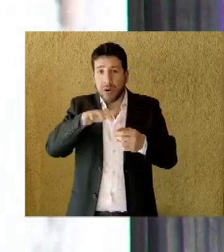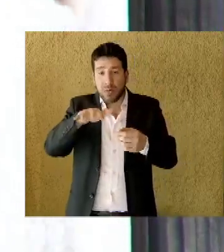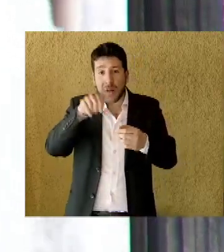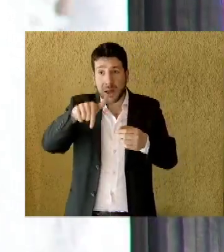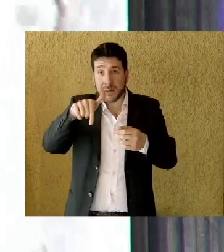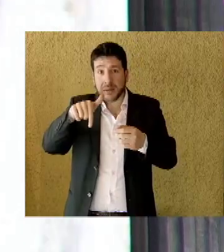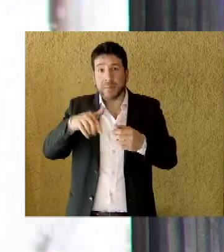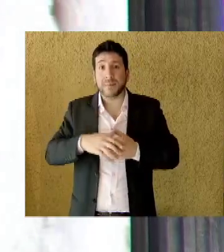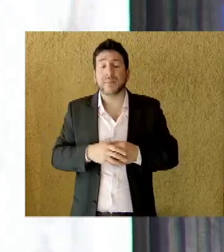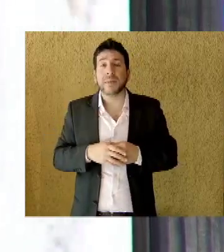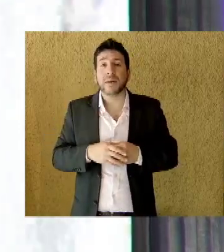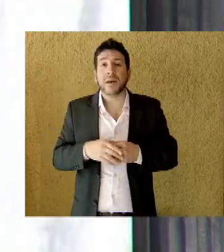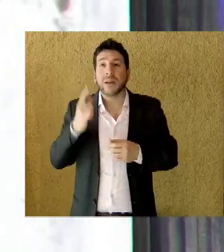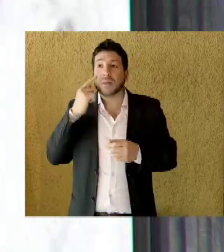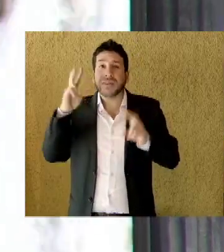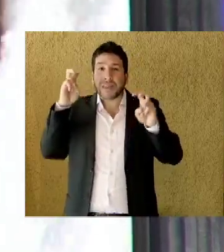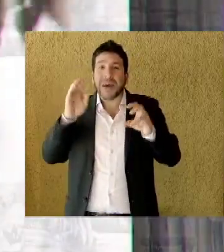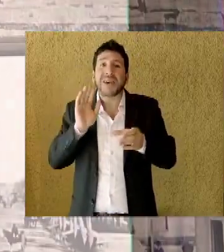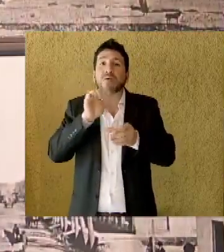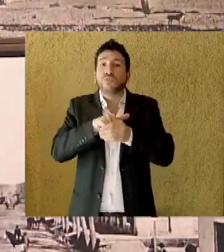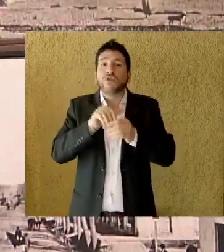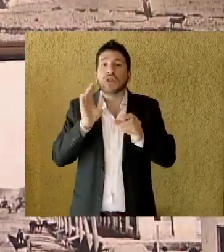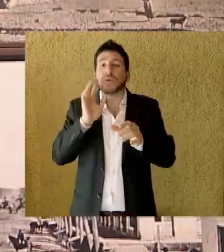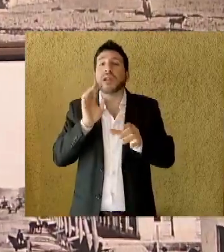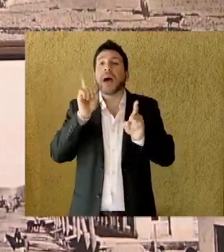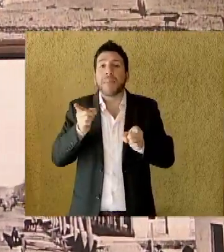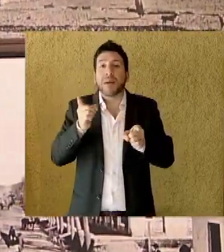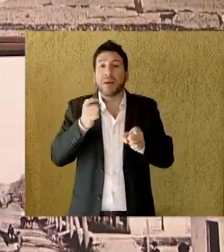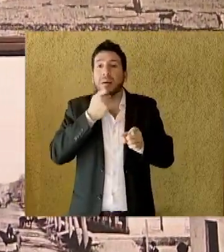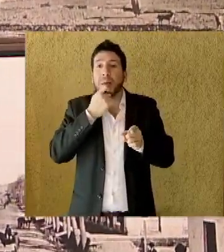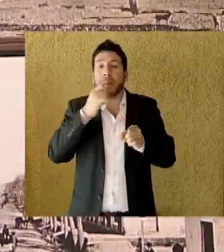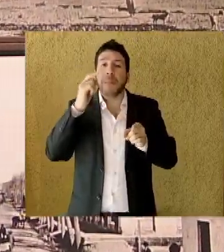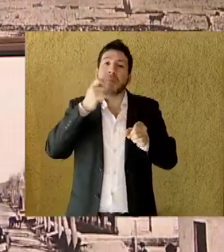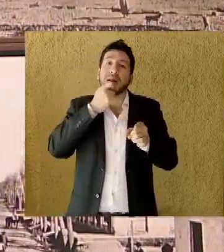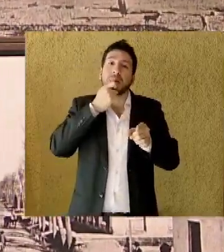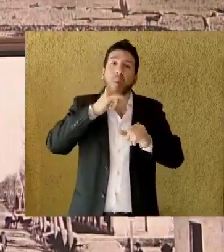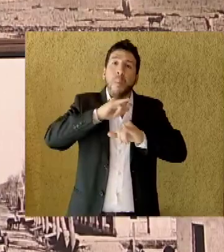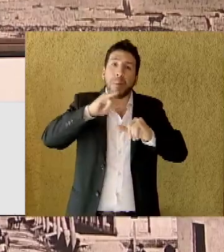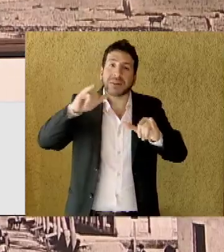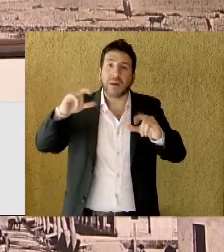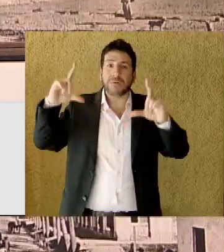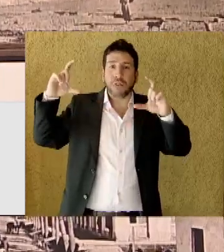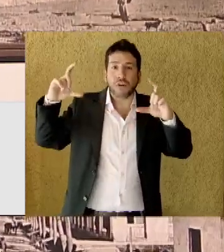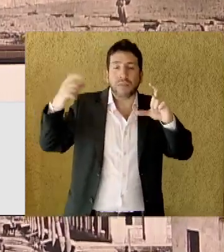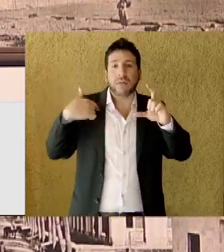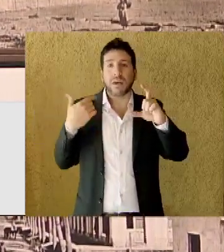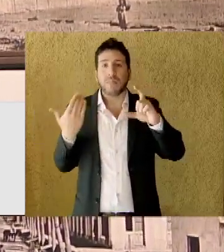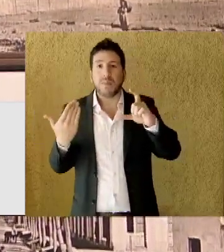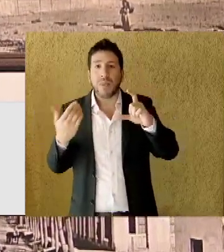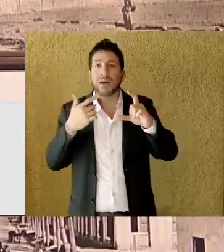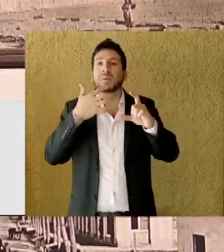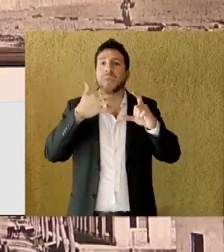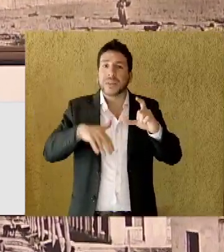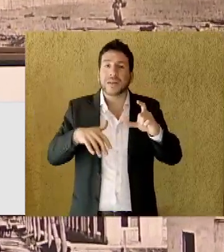la particularidad de ser muy inclusivo, porque también todos los mensajes, las leyendas que acompañan a las fotografías se pueden